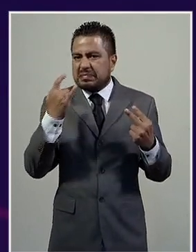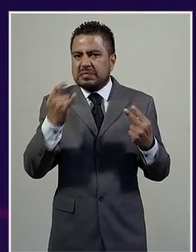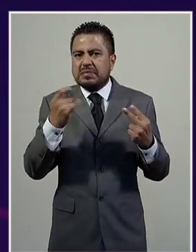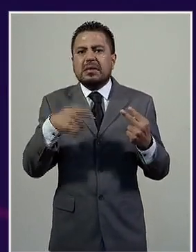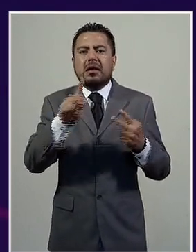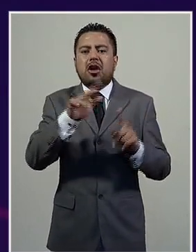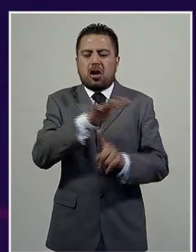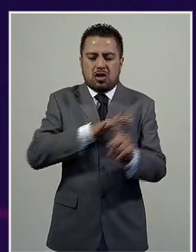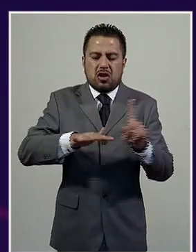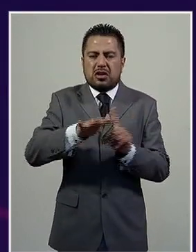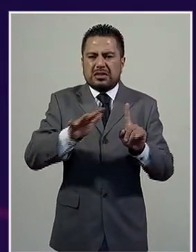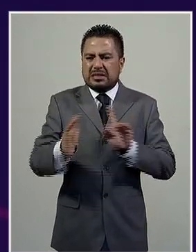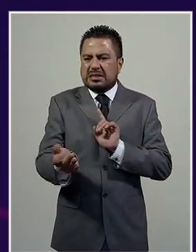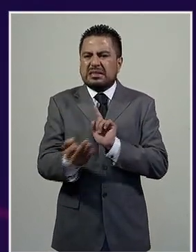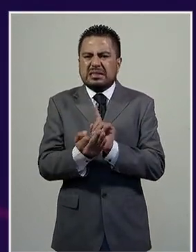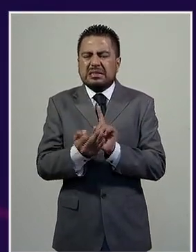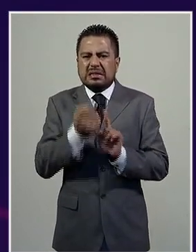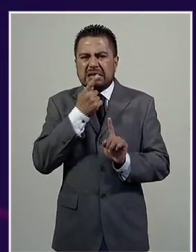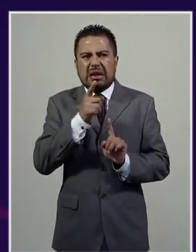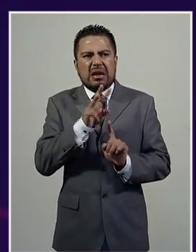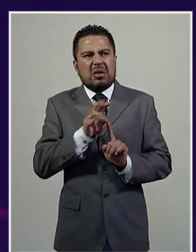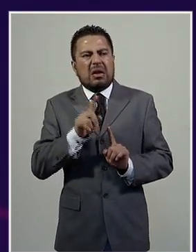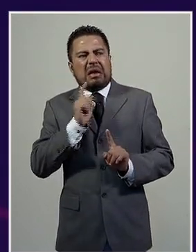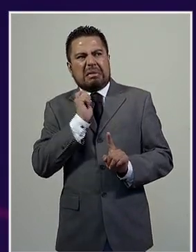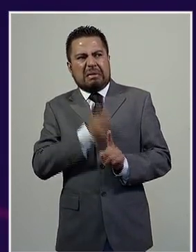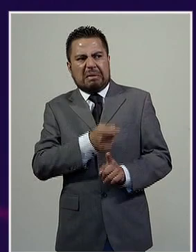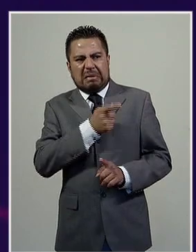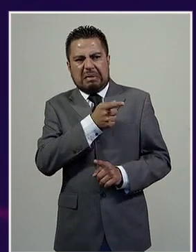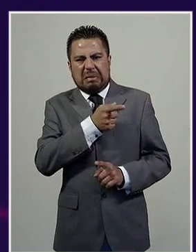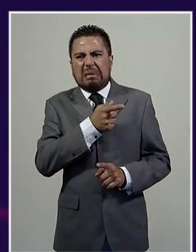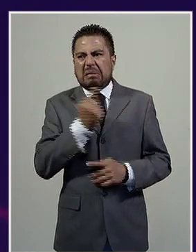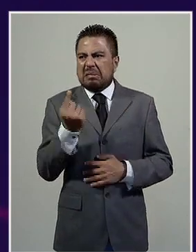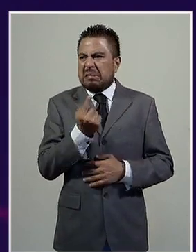Pues tu entorno cercano empieza a decir, wow, ¿qué onda contigo?